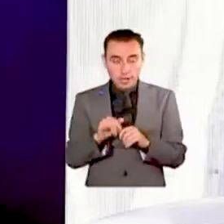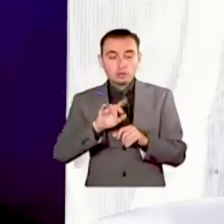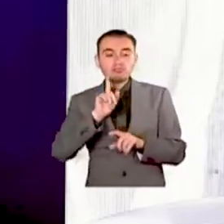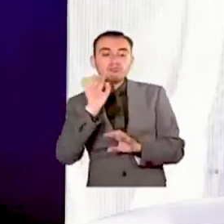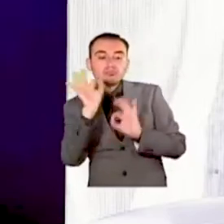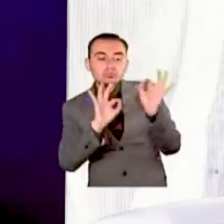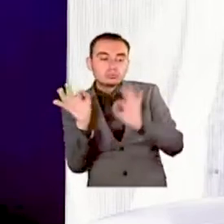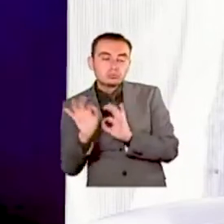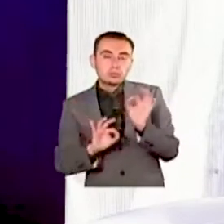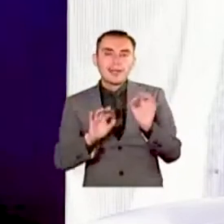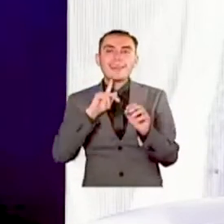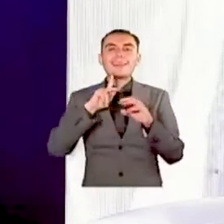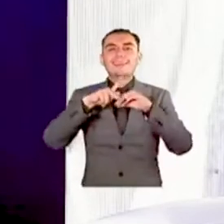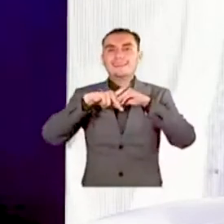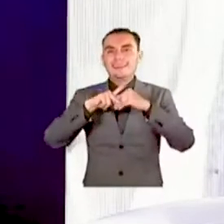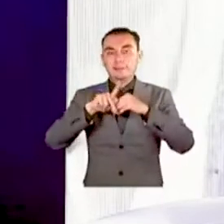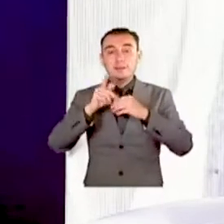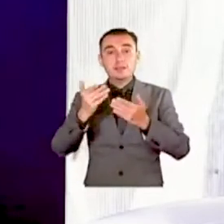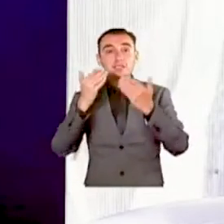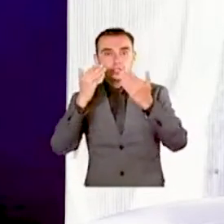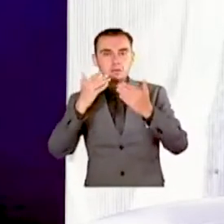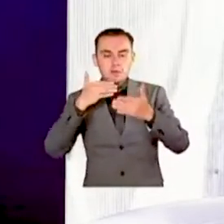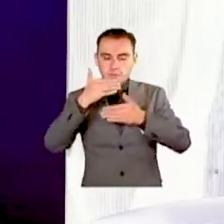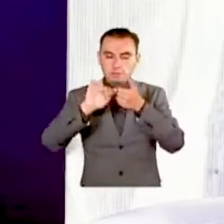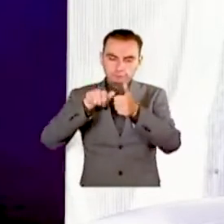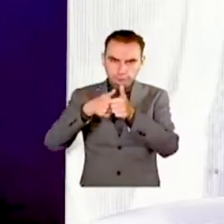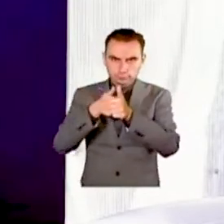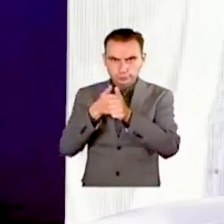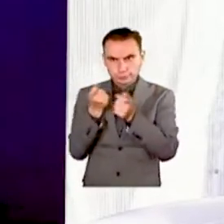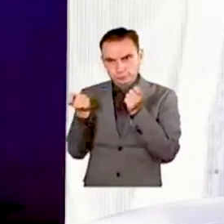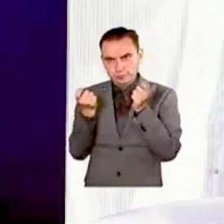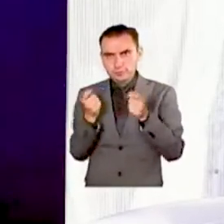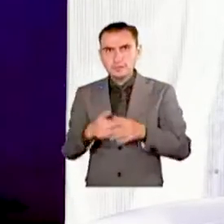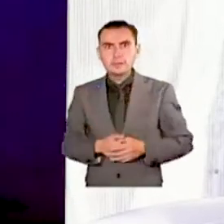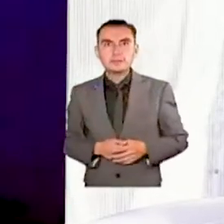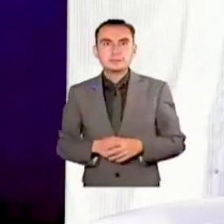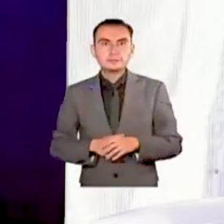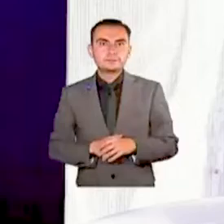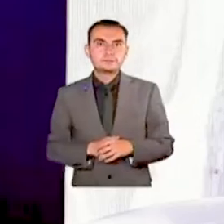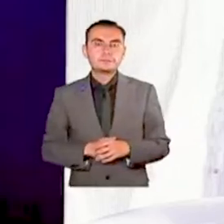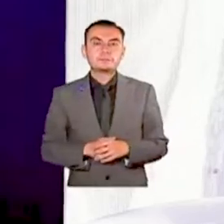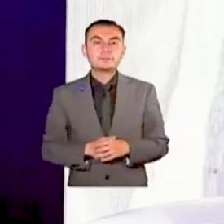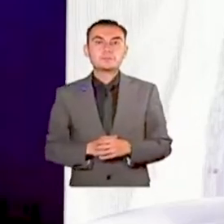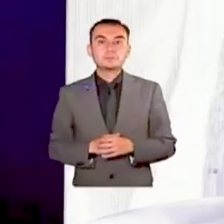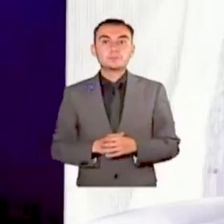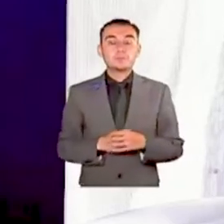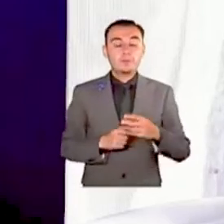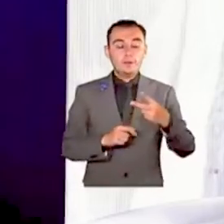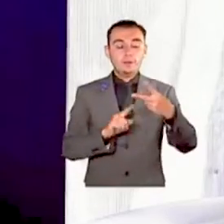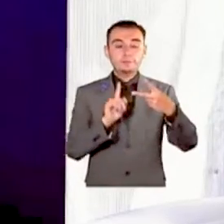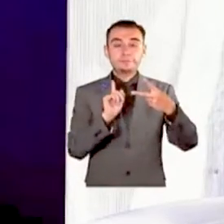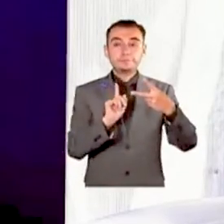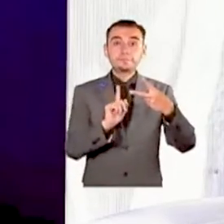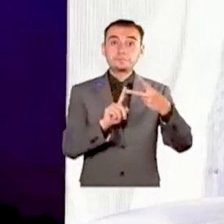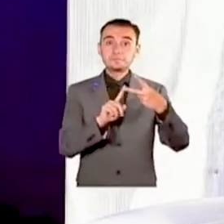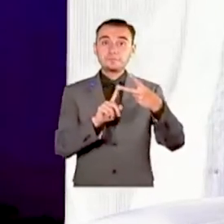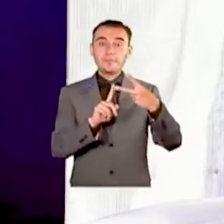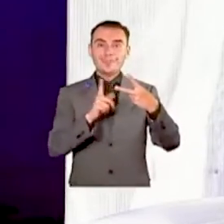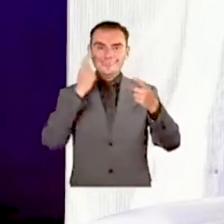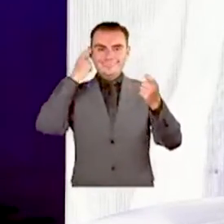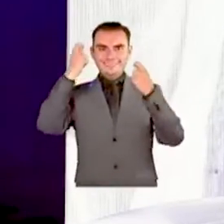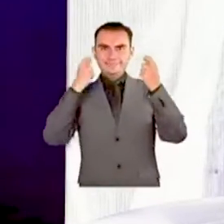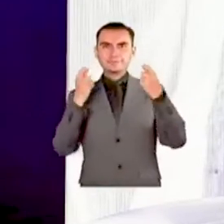realización a través de herramientas de seguimiento y de control. La segunda gran estrategia de la